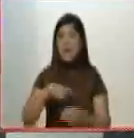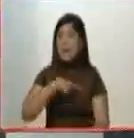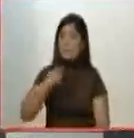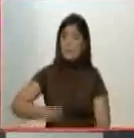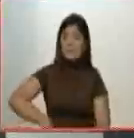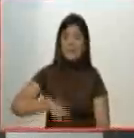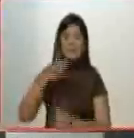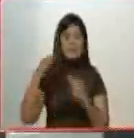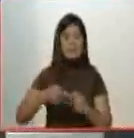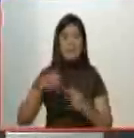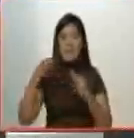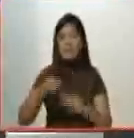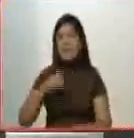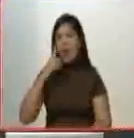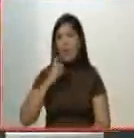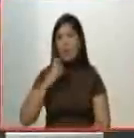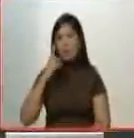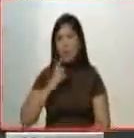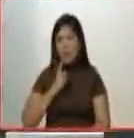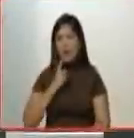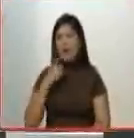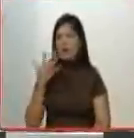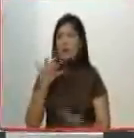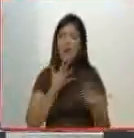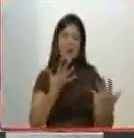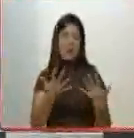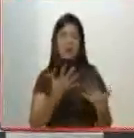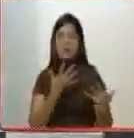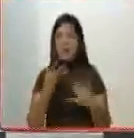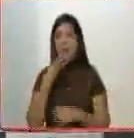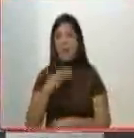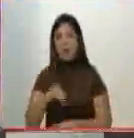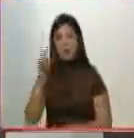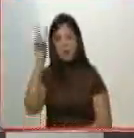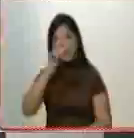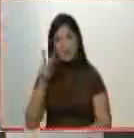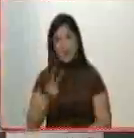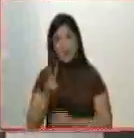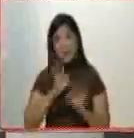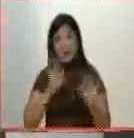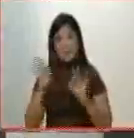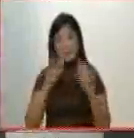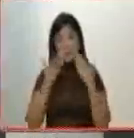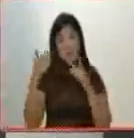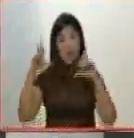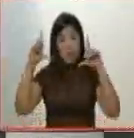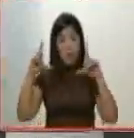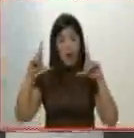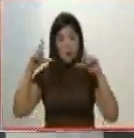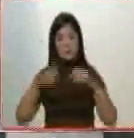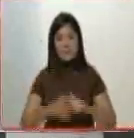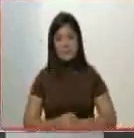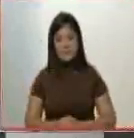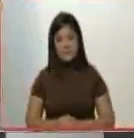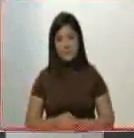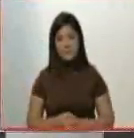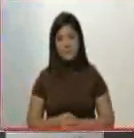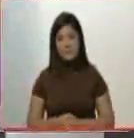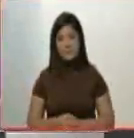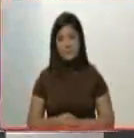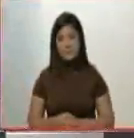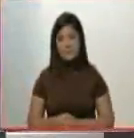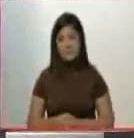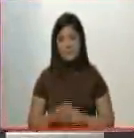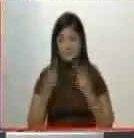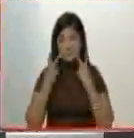acostumbrado a ser amigable con la juventud venezolana, se prepara por allí para tomarse una foto con la selección de